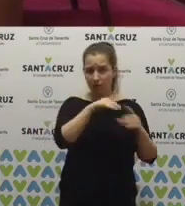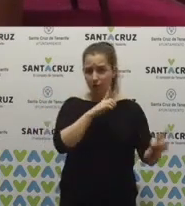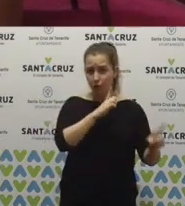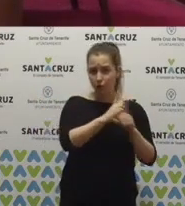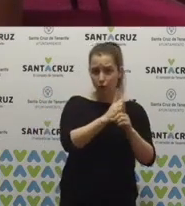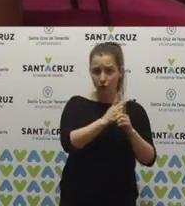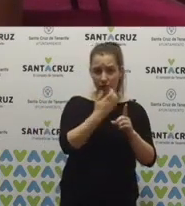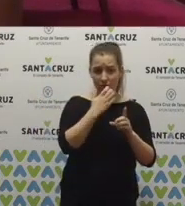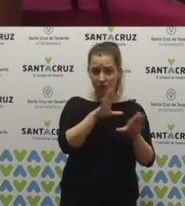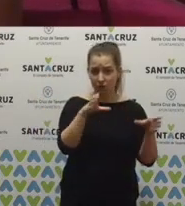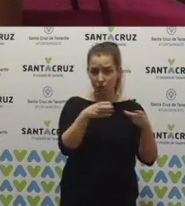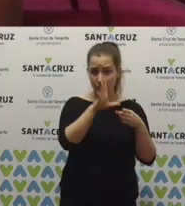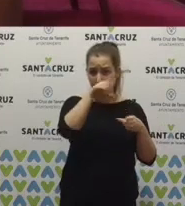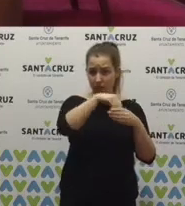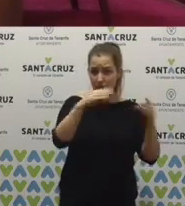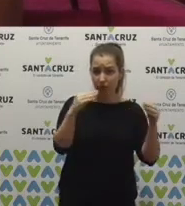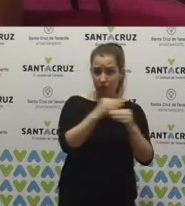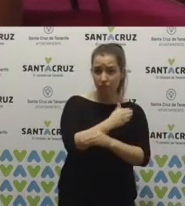grupo la discrepancia